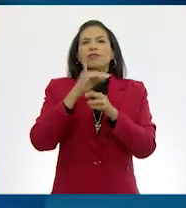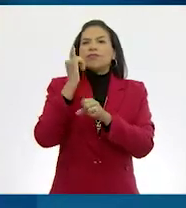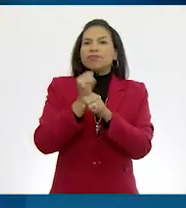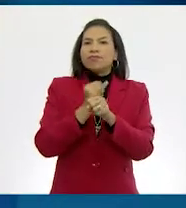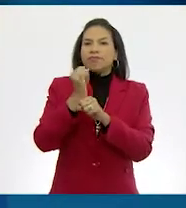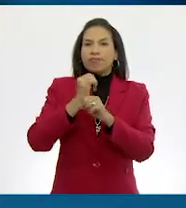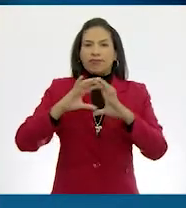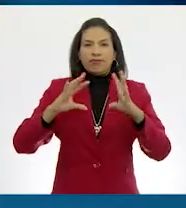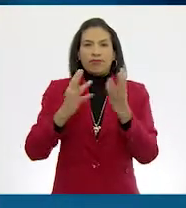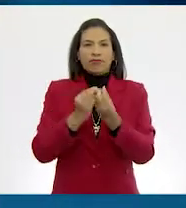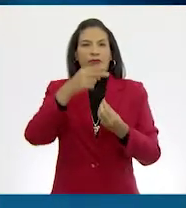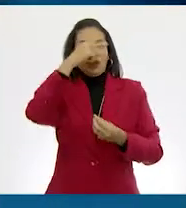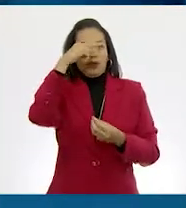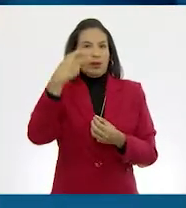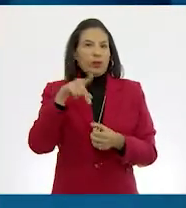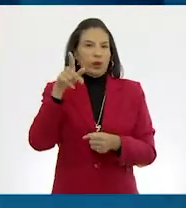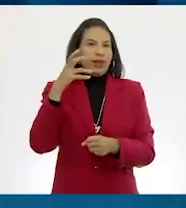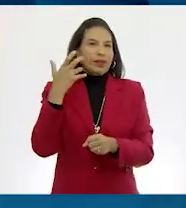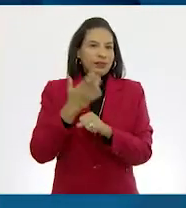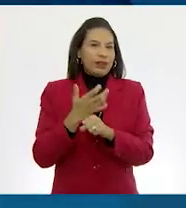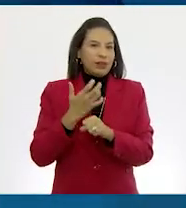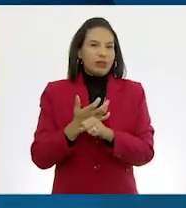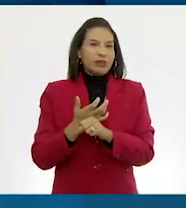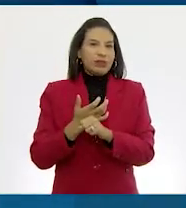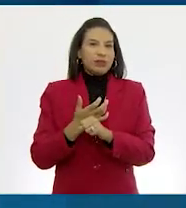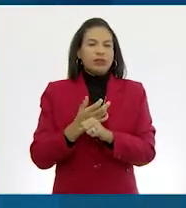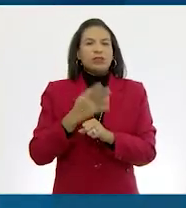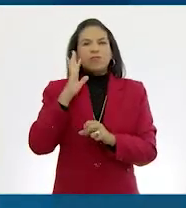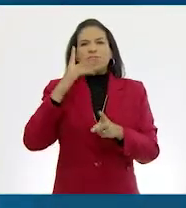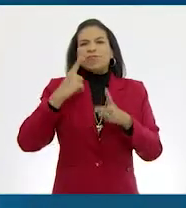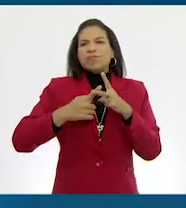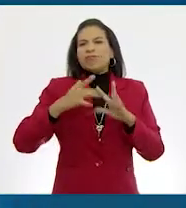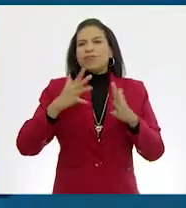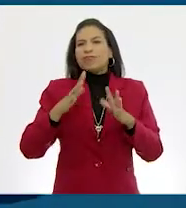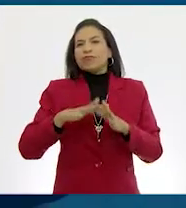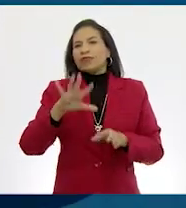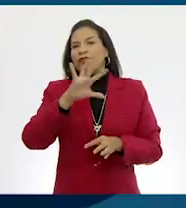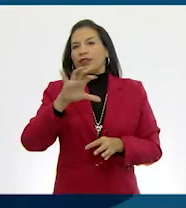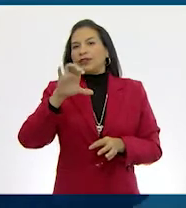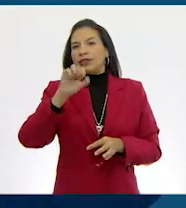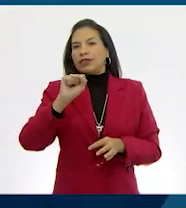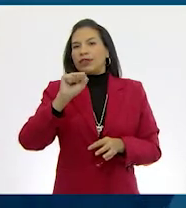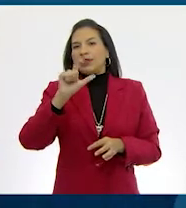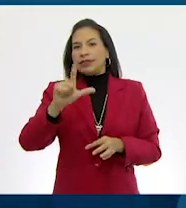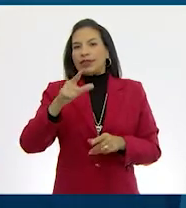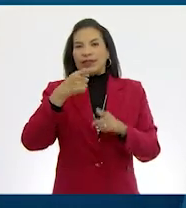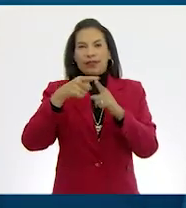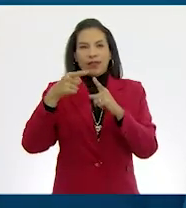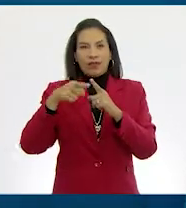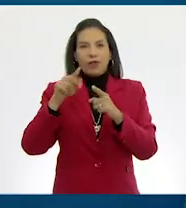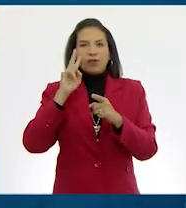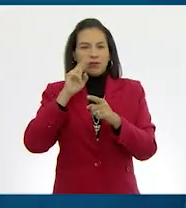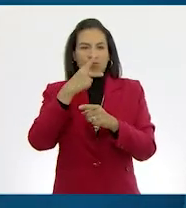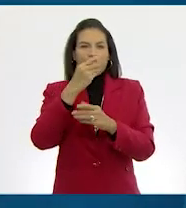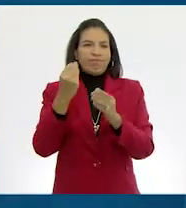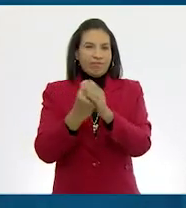conjunta entre méxico y eeuu se calculó su población en 567 ejemplares